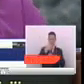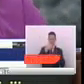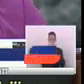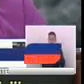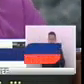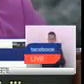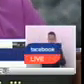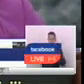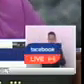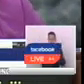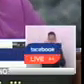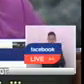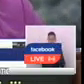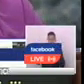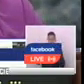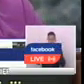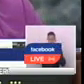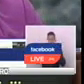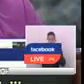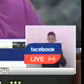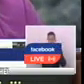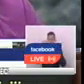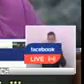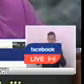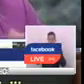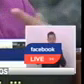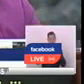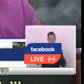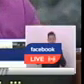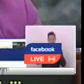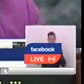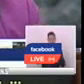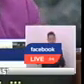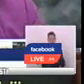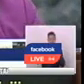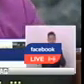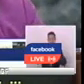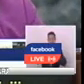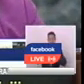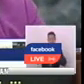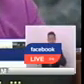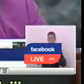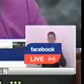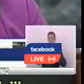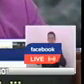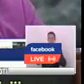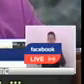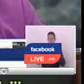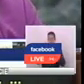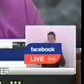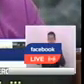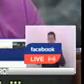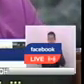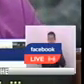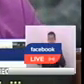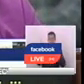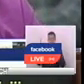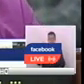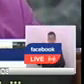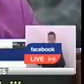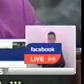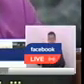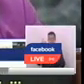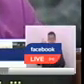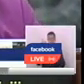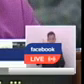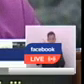previendo de que aquí en la asamblea legislativa se podía prorrogar por más tiempo las funciones de una junta directiva